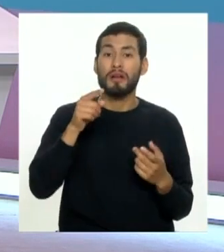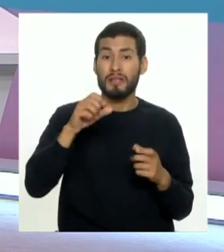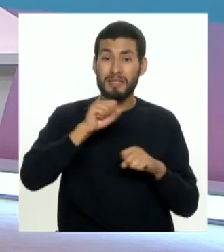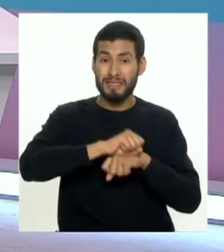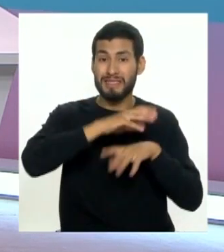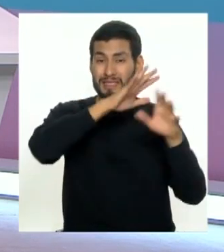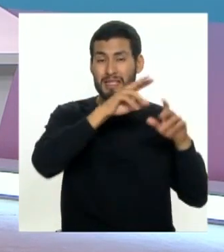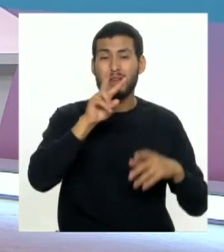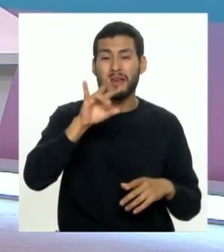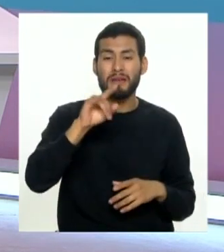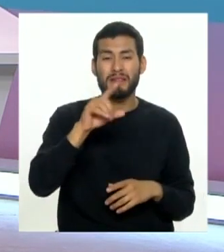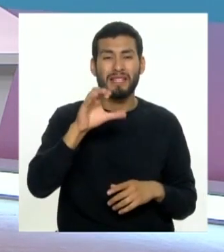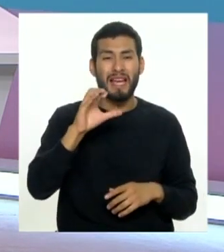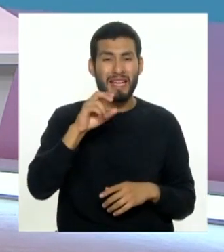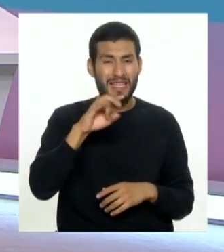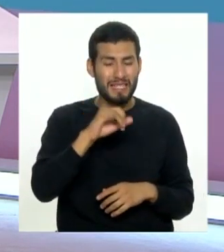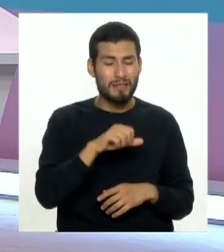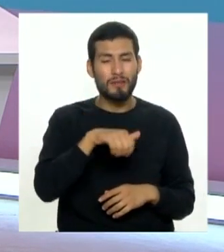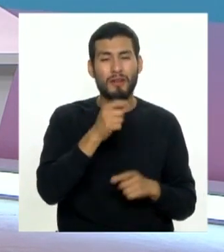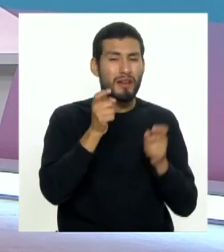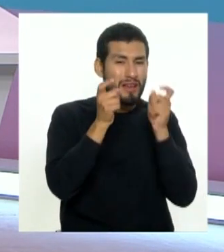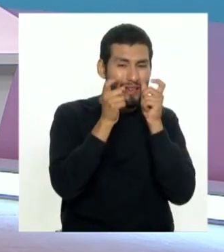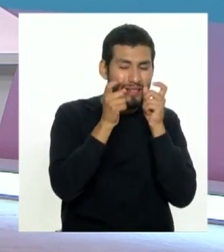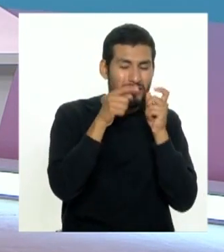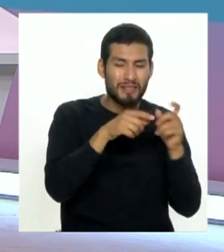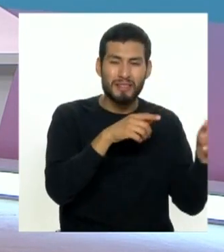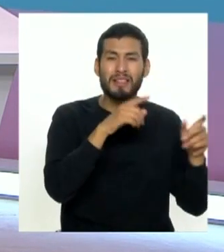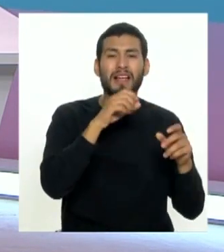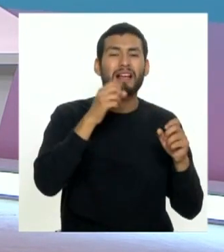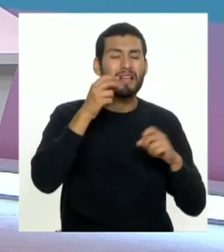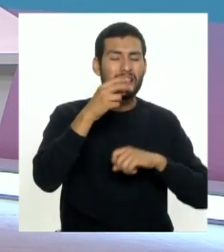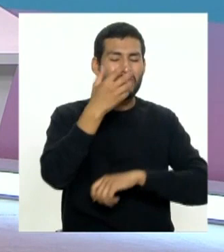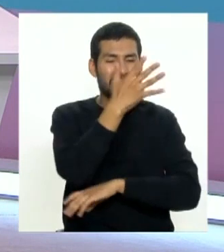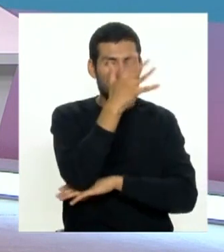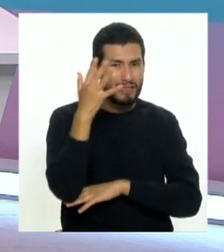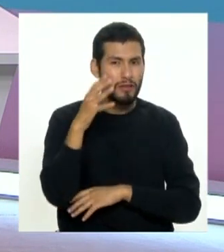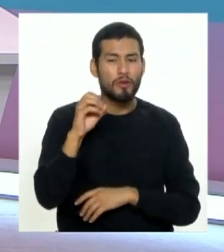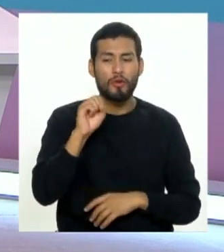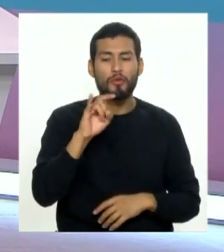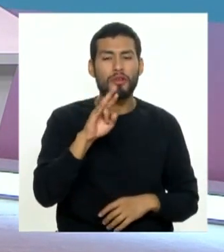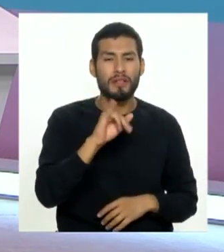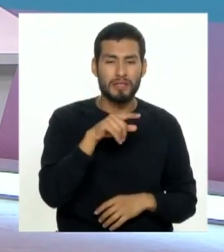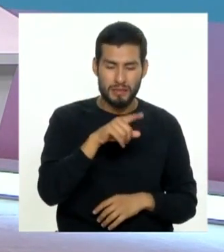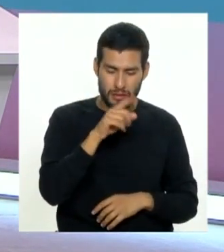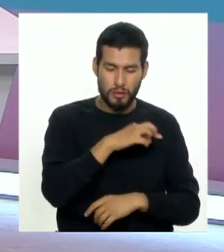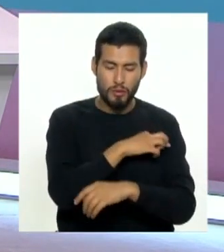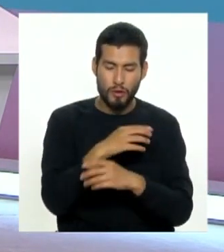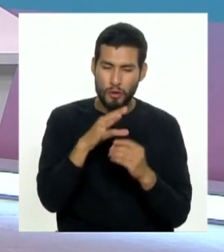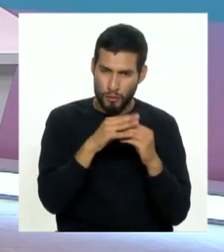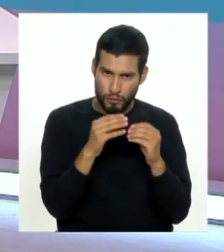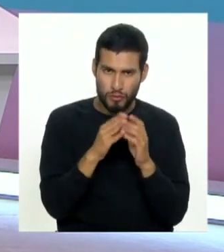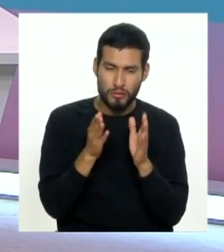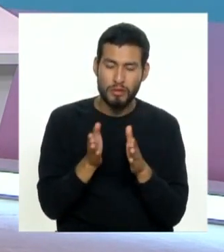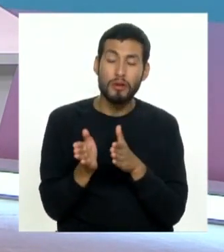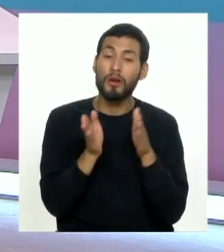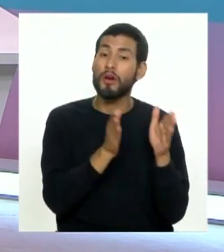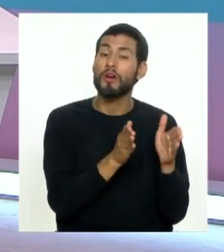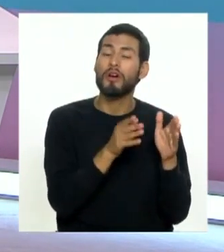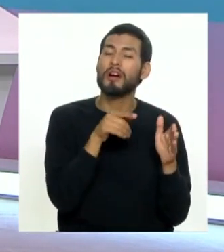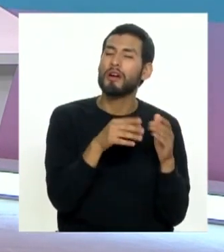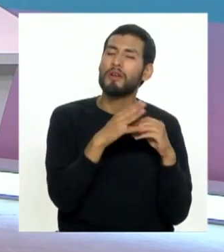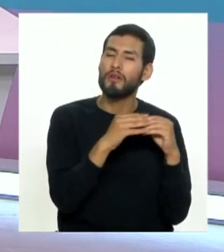bizcachas si estás en la sierra, sajino si estás en la selva, suri si estás en la selva. La idea es que hay este tipo de proteínas. Frutas, zumos de